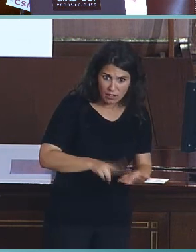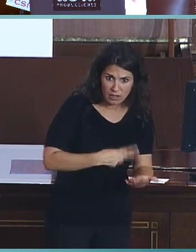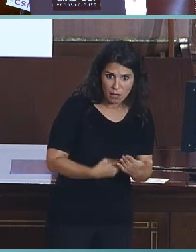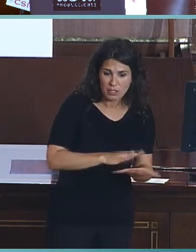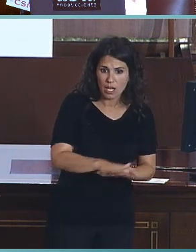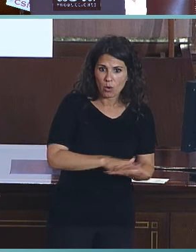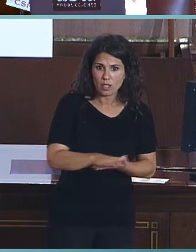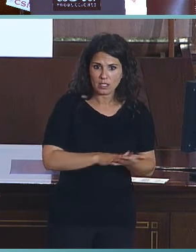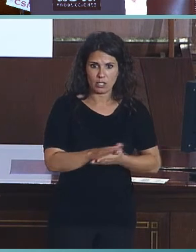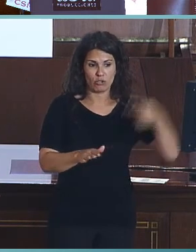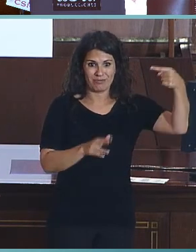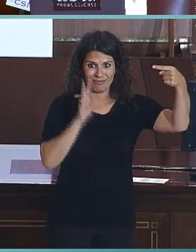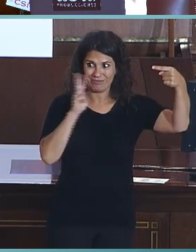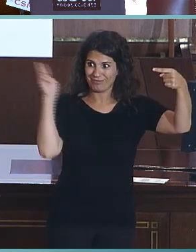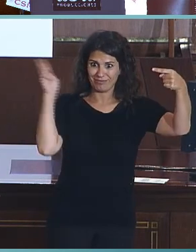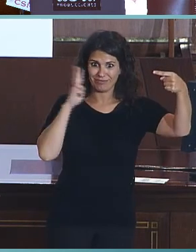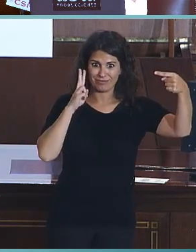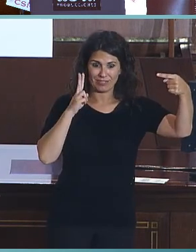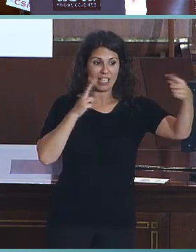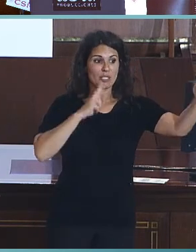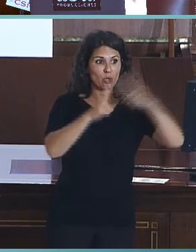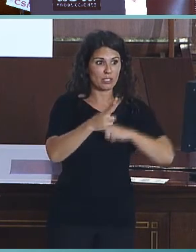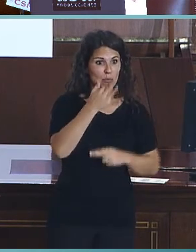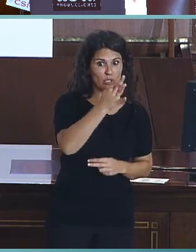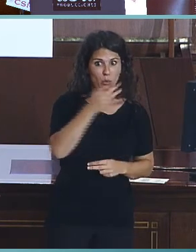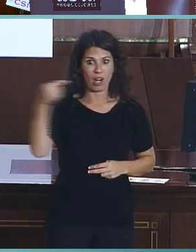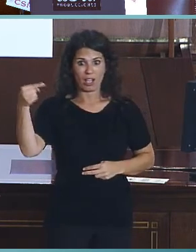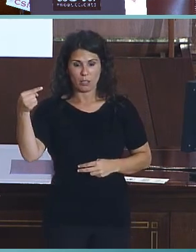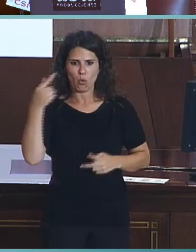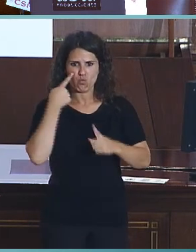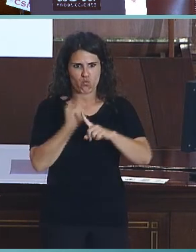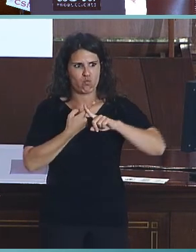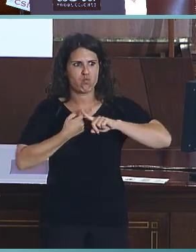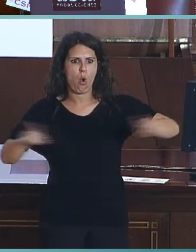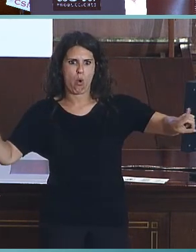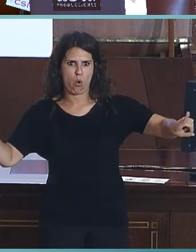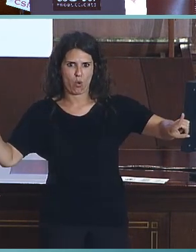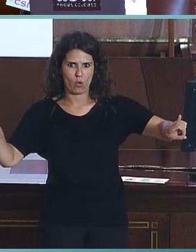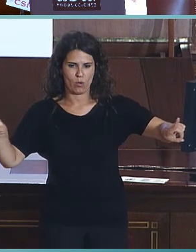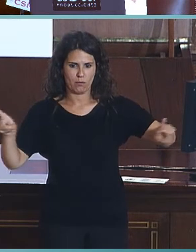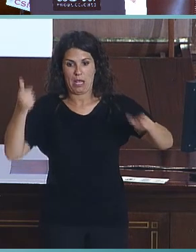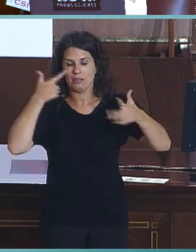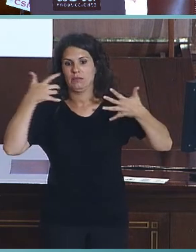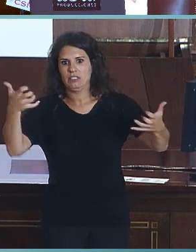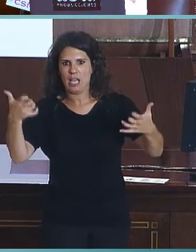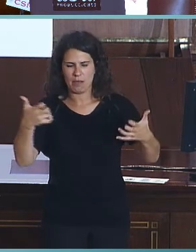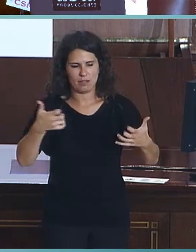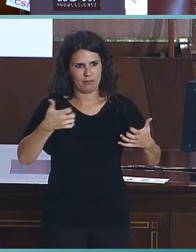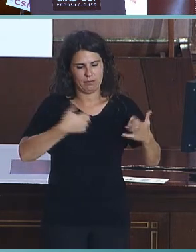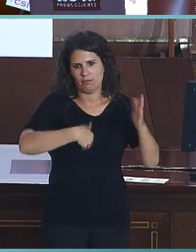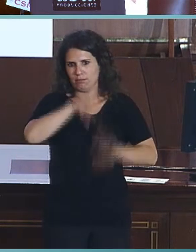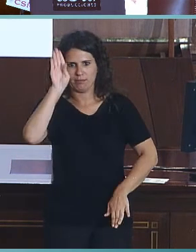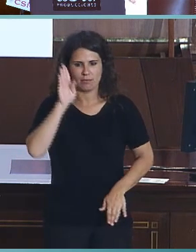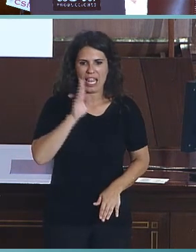la diferencia entre respuestas desfavorables y favorables es bastante grande a favor de las desfavorables. Sin